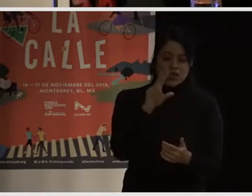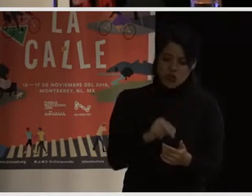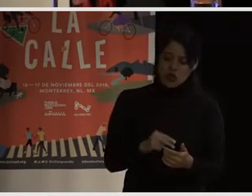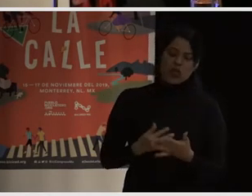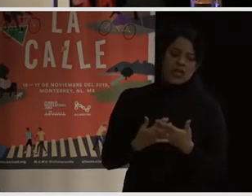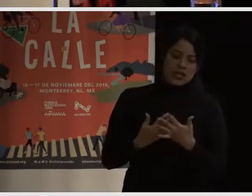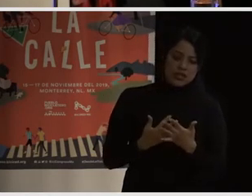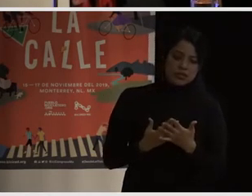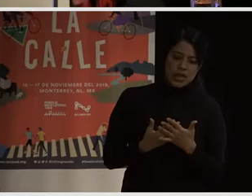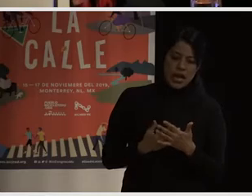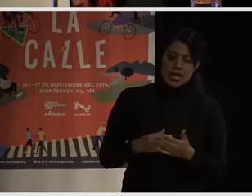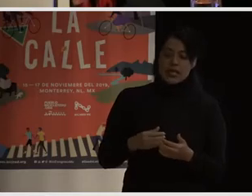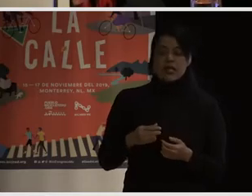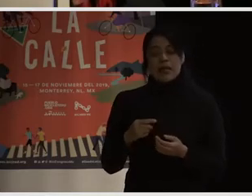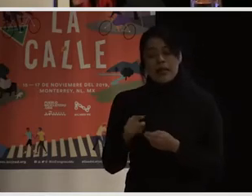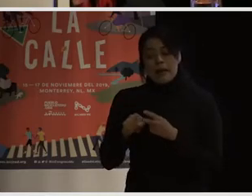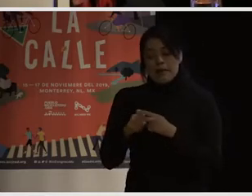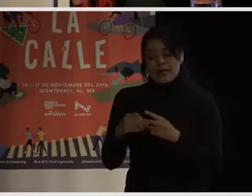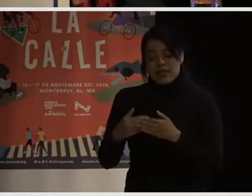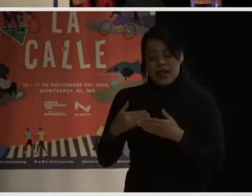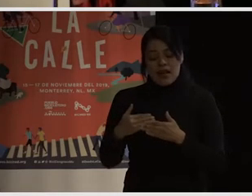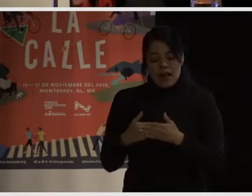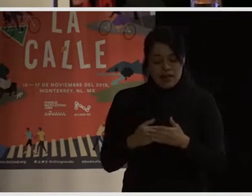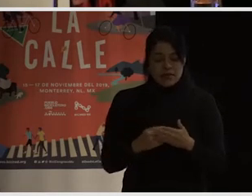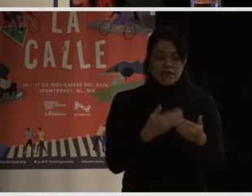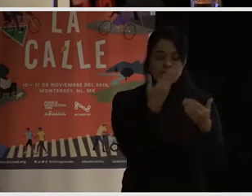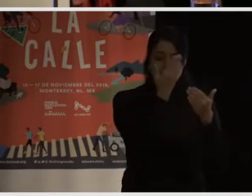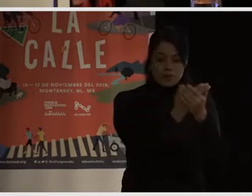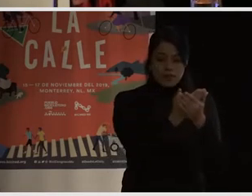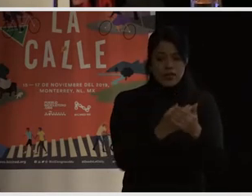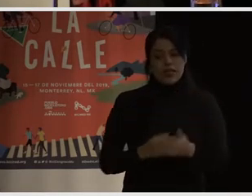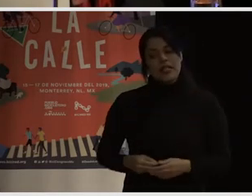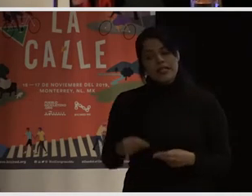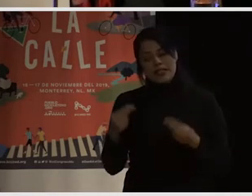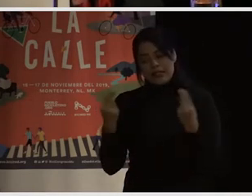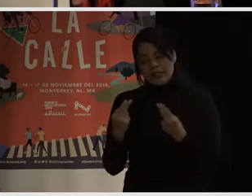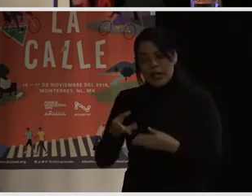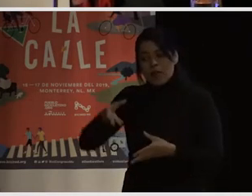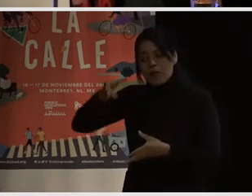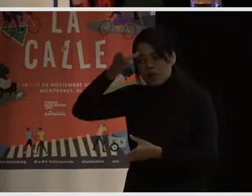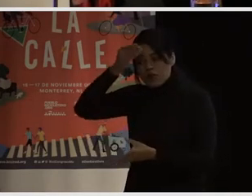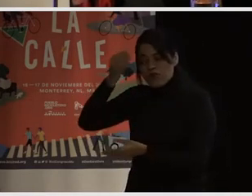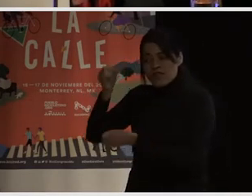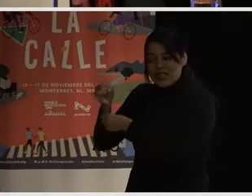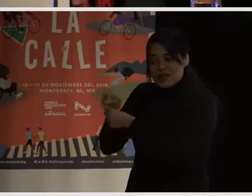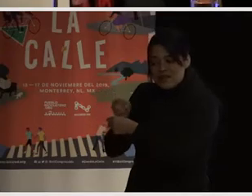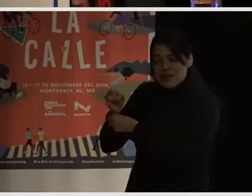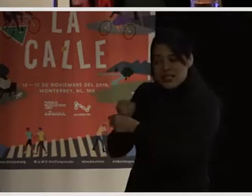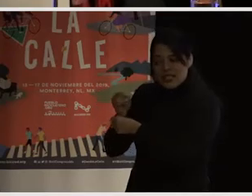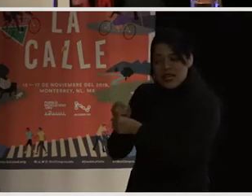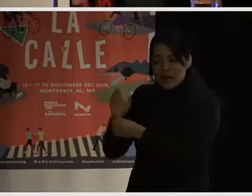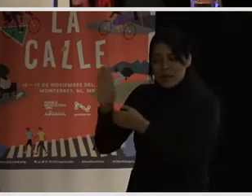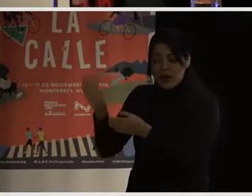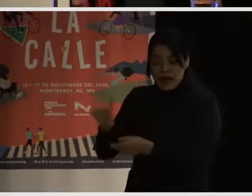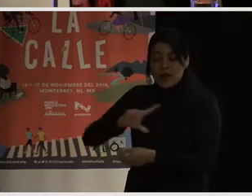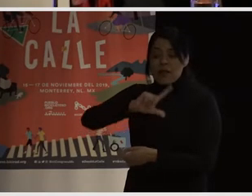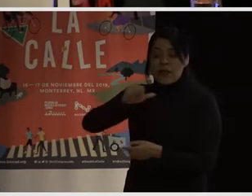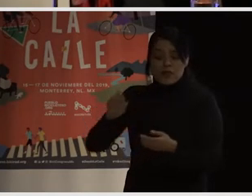tienen que comenzar a proponer y si no tenemos una casa fuerte eso nos haría muy débiles para ver cómo enfrentamos los problemas todos los días